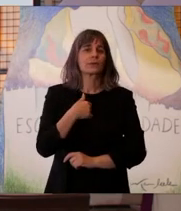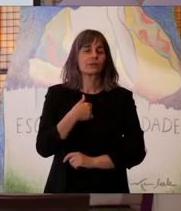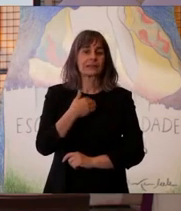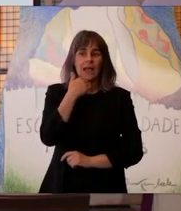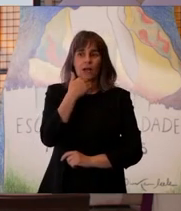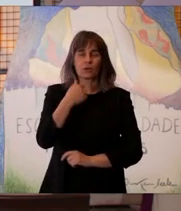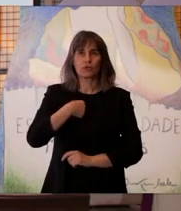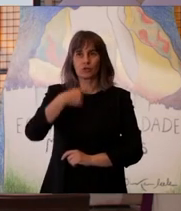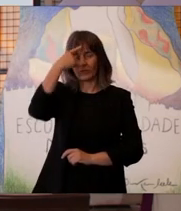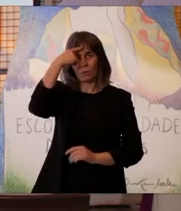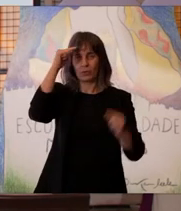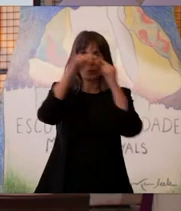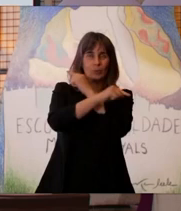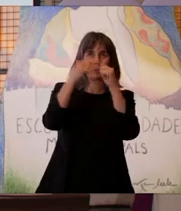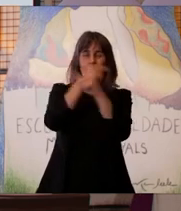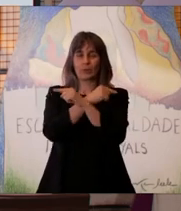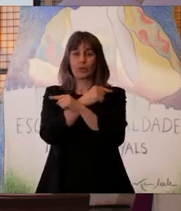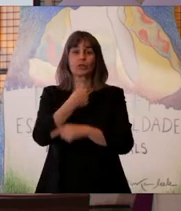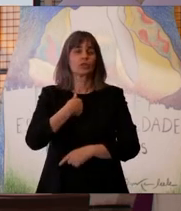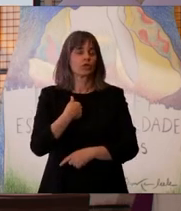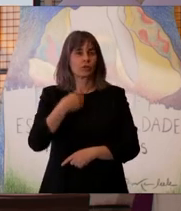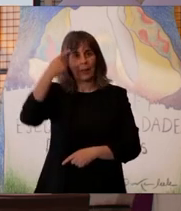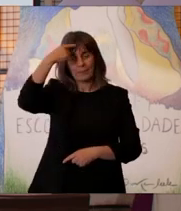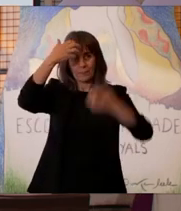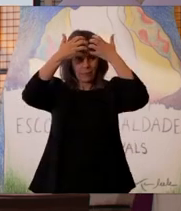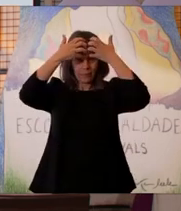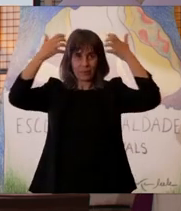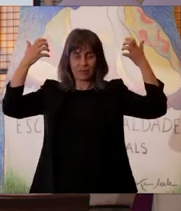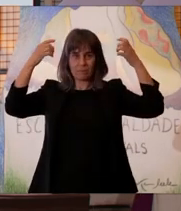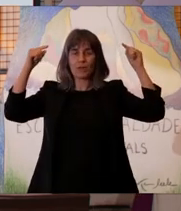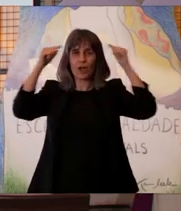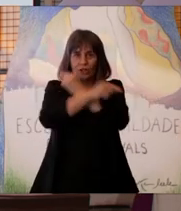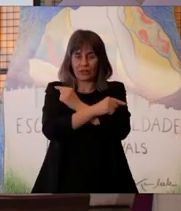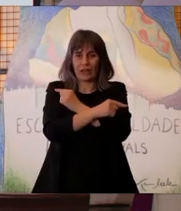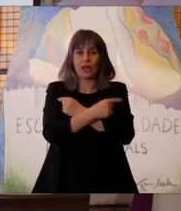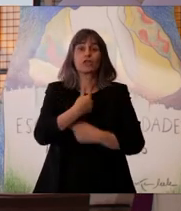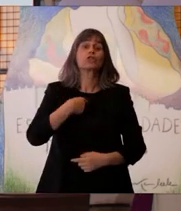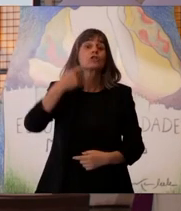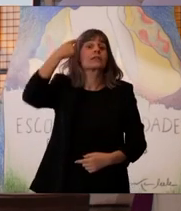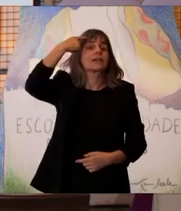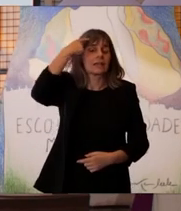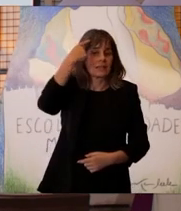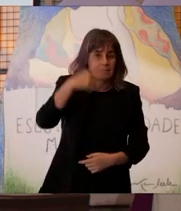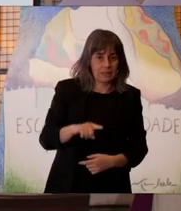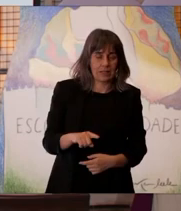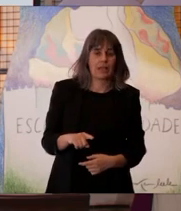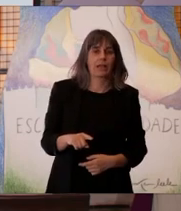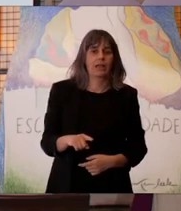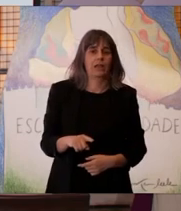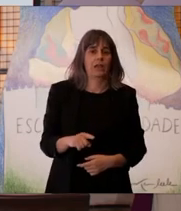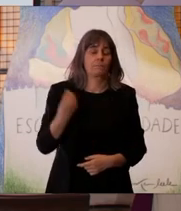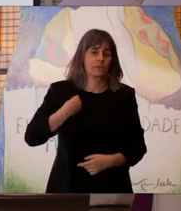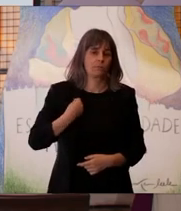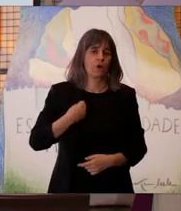contradicciones No yo tengo una enorme contradicción yo soy muy consciente de que el